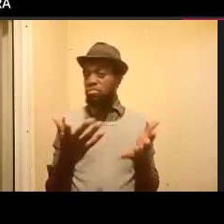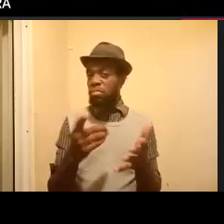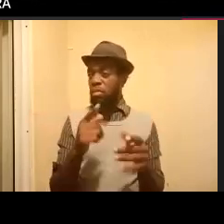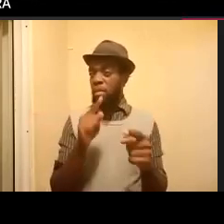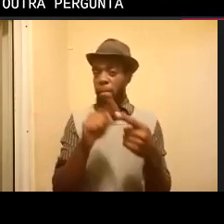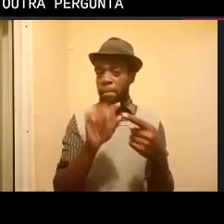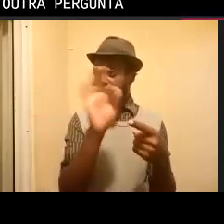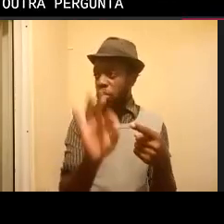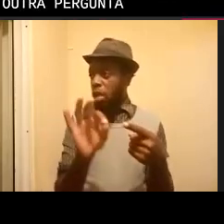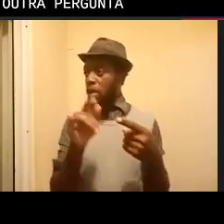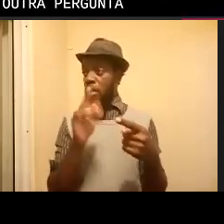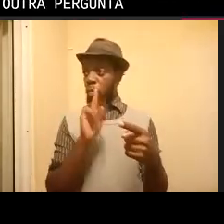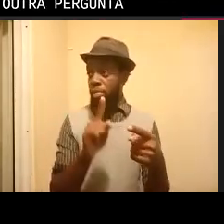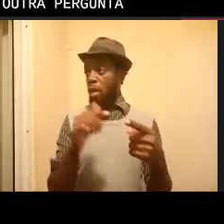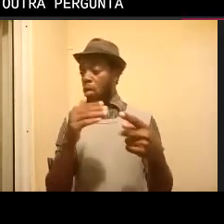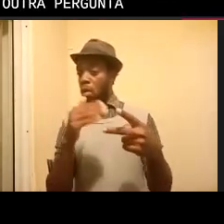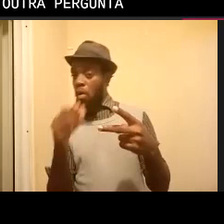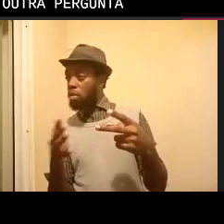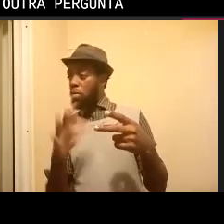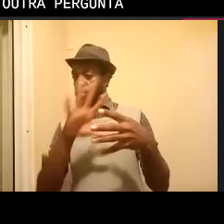como usted guste. Podemos